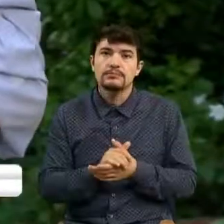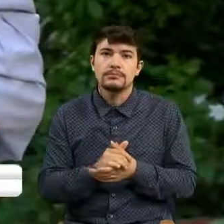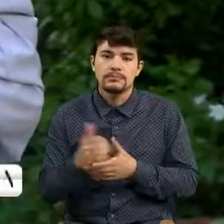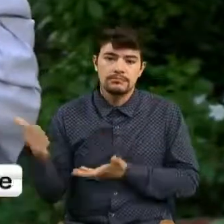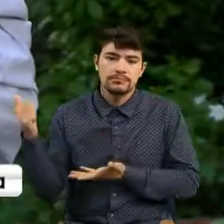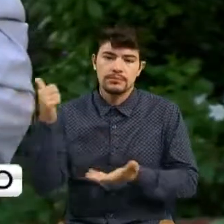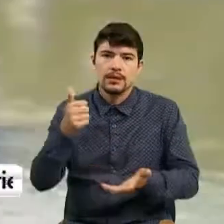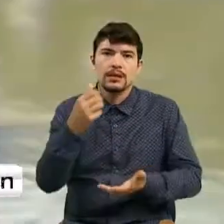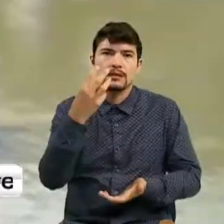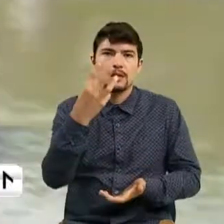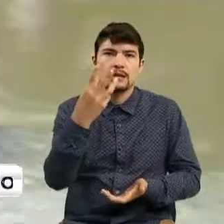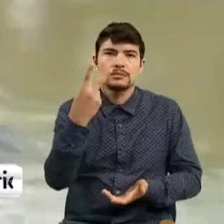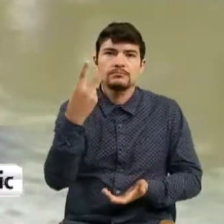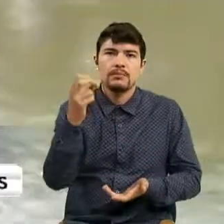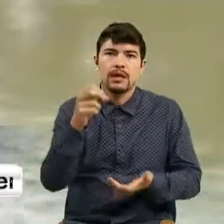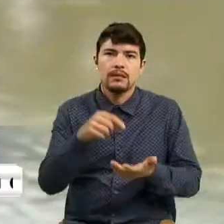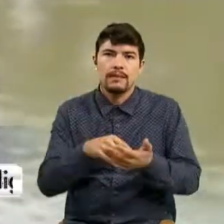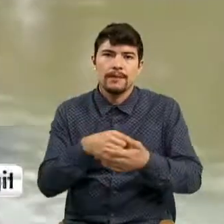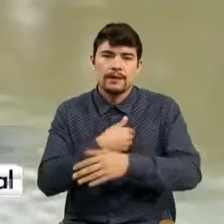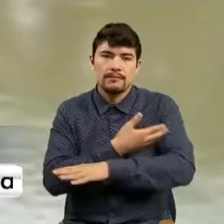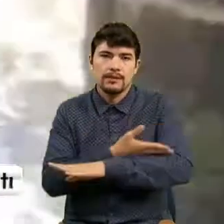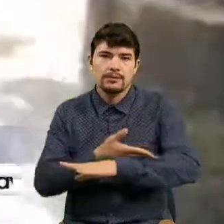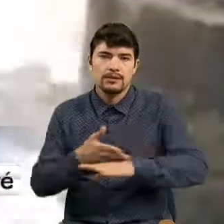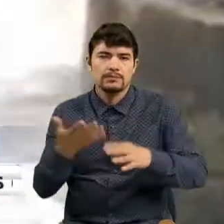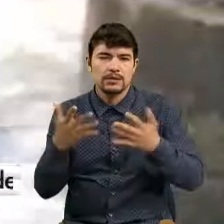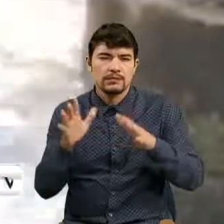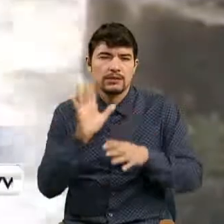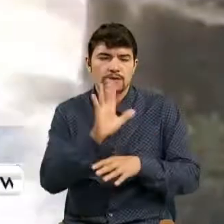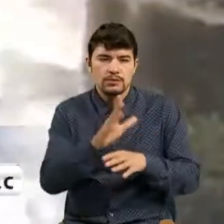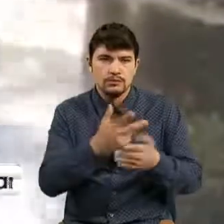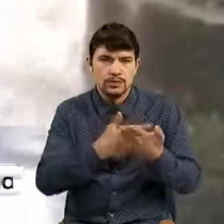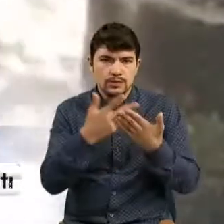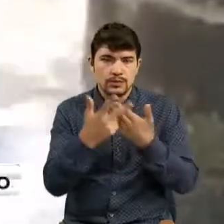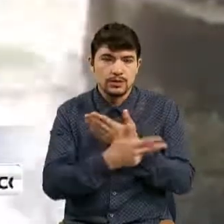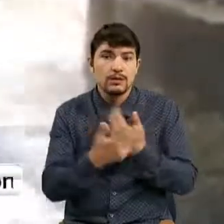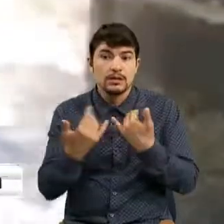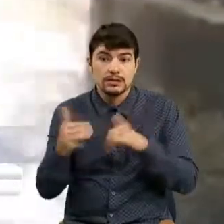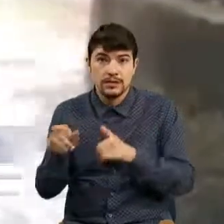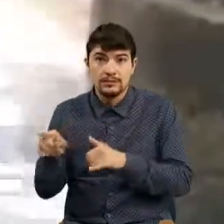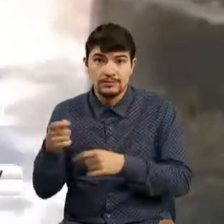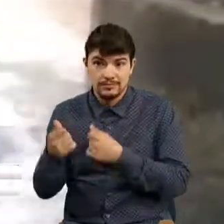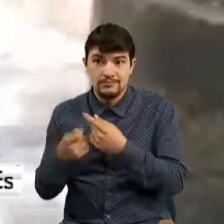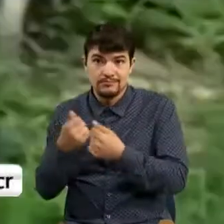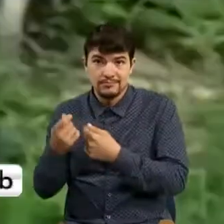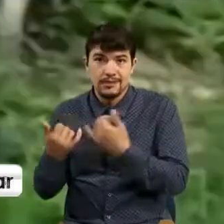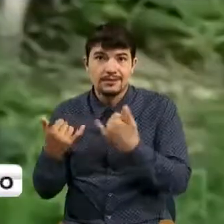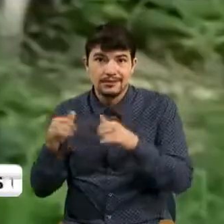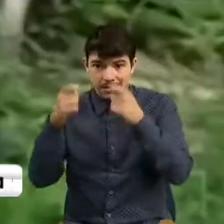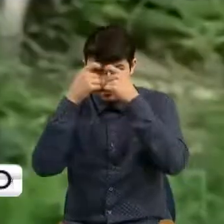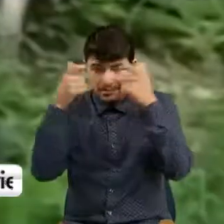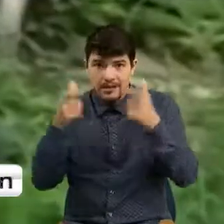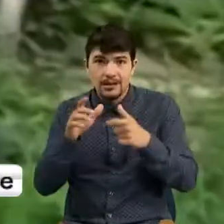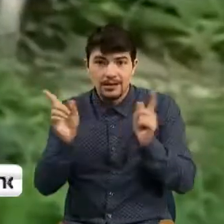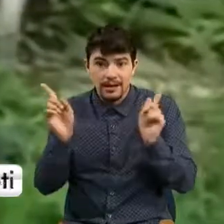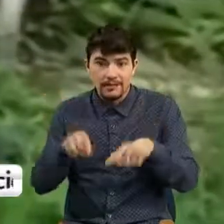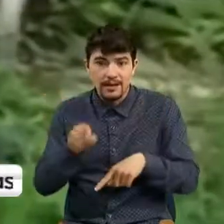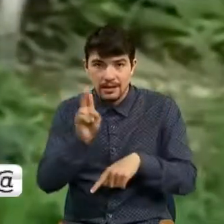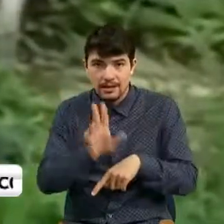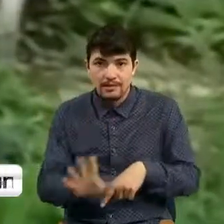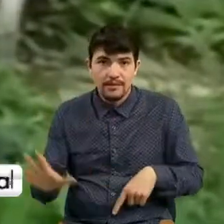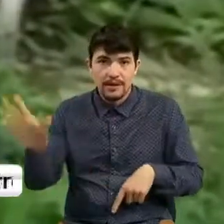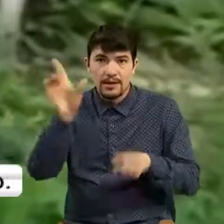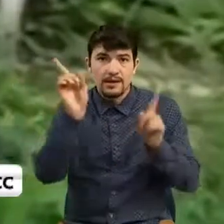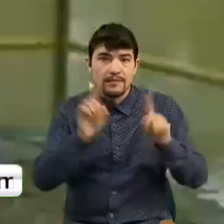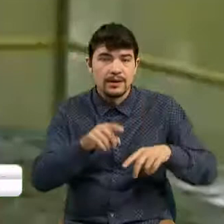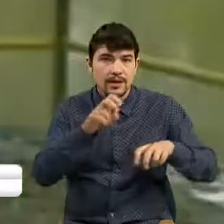los 320 mil millones de pesos se han calculado en este proyecto, cuyo dinero ya está asegurado por parte de la Nación, del Departamento de